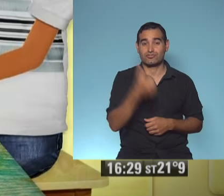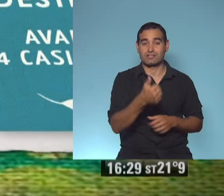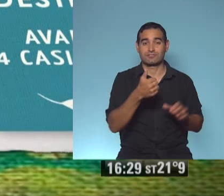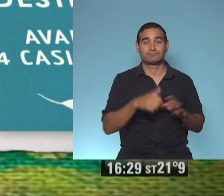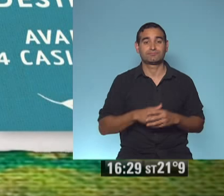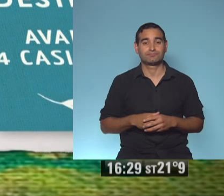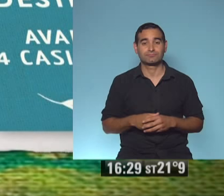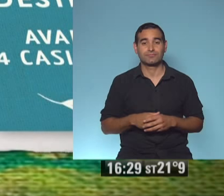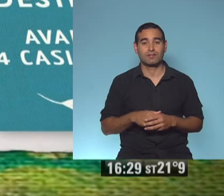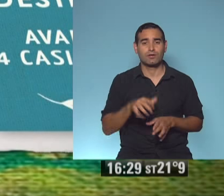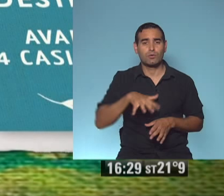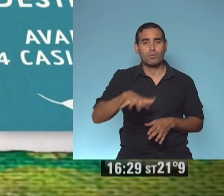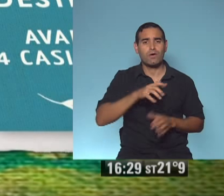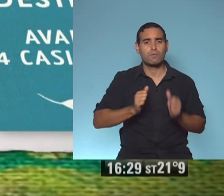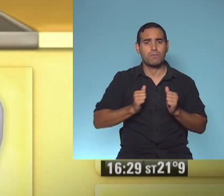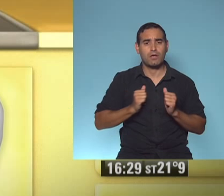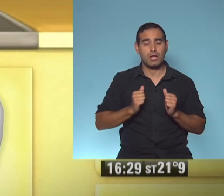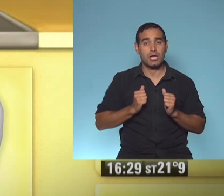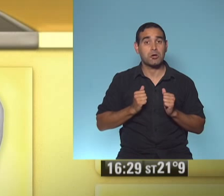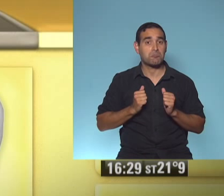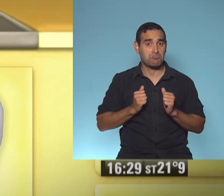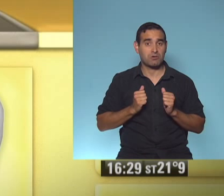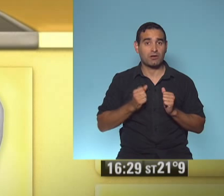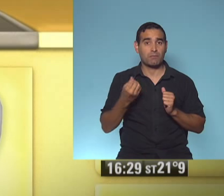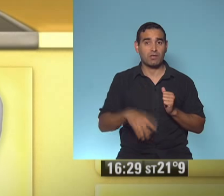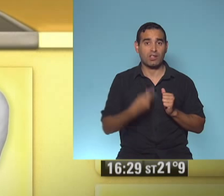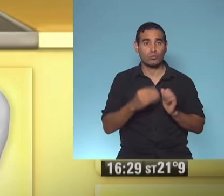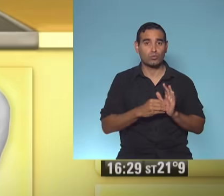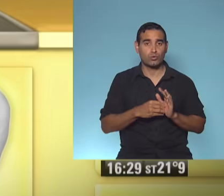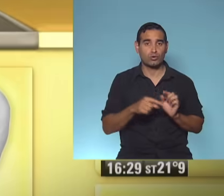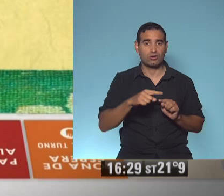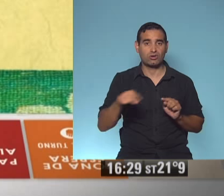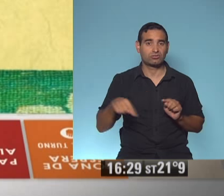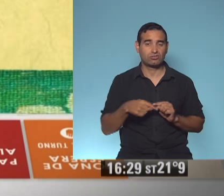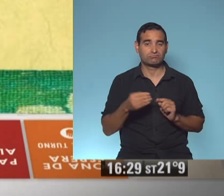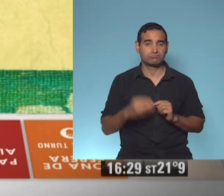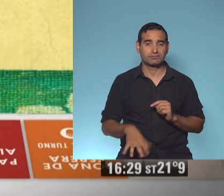1, 2, 3, 4, 5, 6. Zona de espera. Pierde un turno.